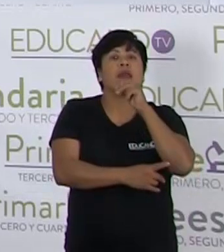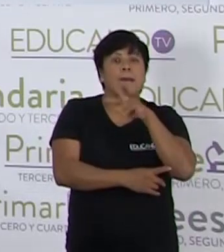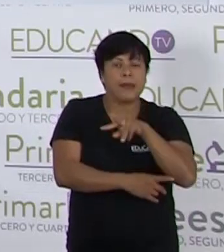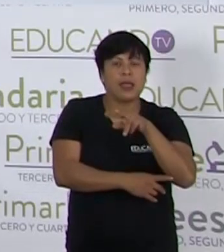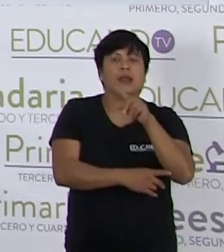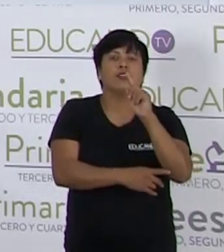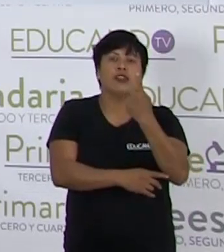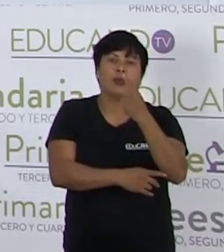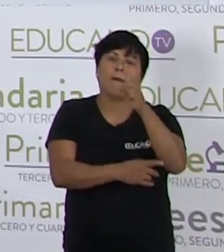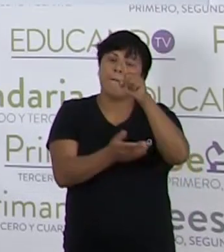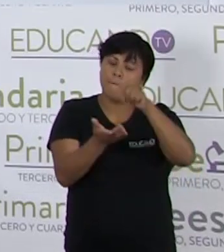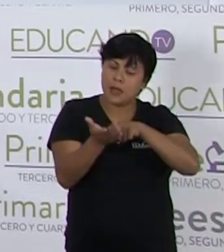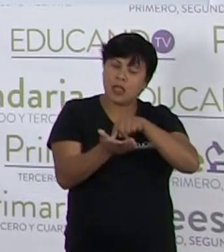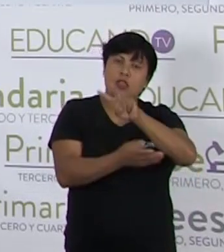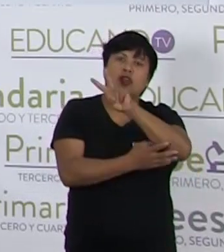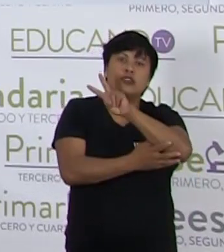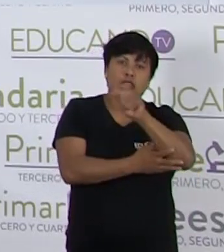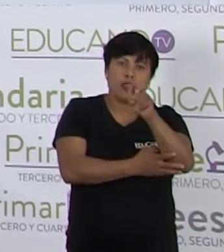serían